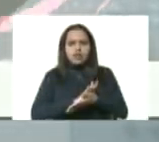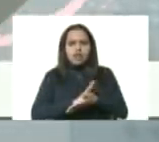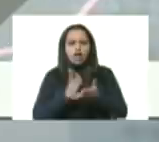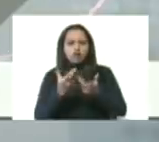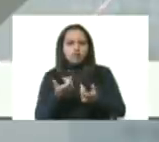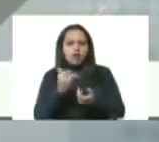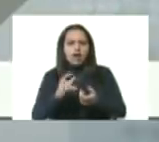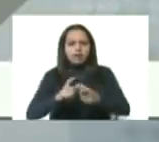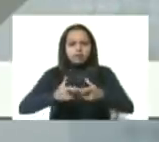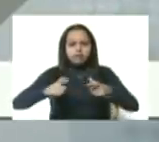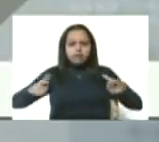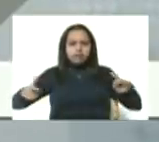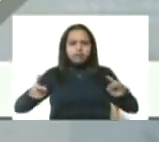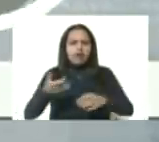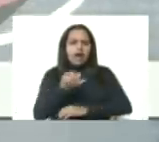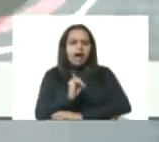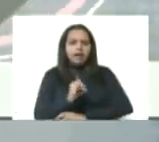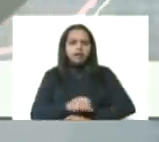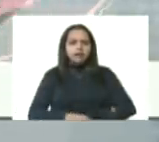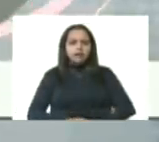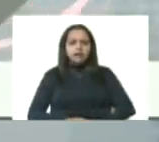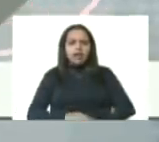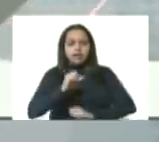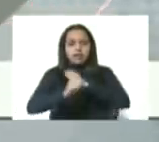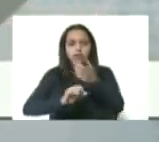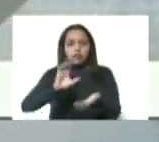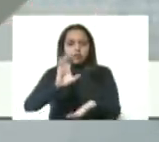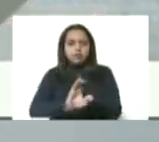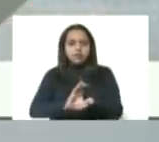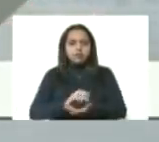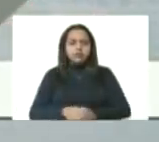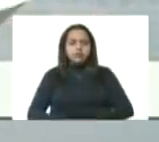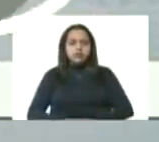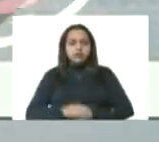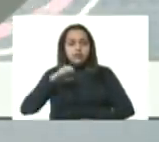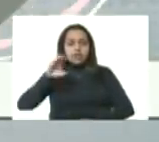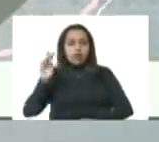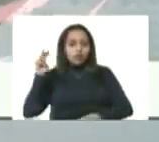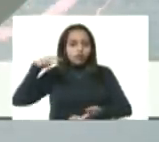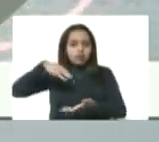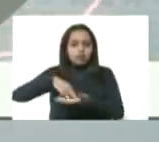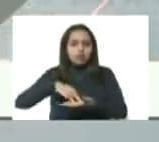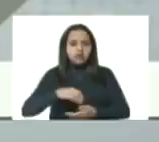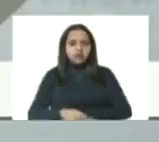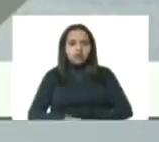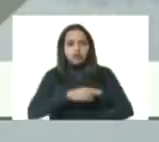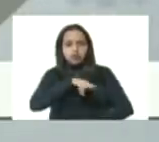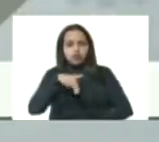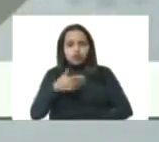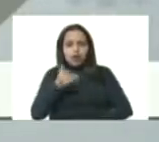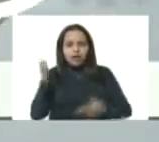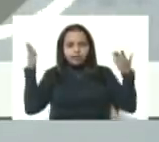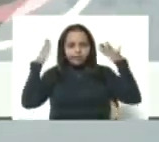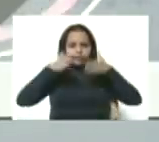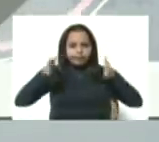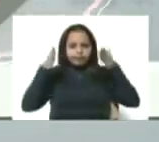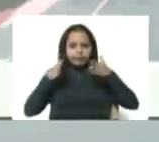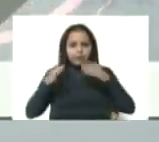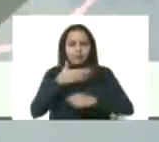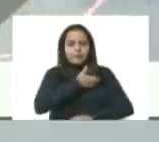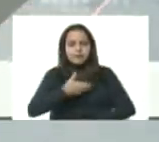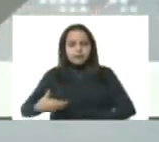de los casos que se están dando en la ciudad capital y en el estado Miranda. Hemos recomendado al